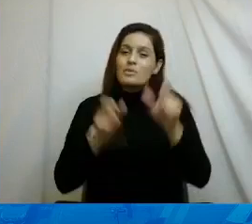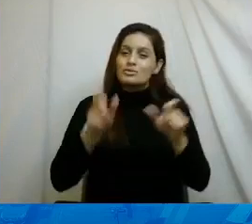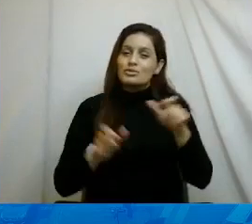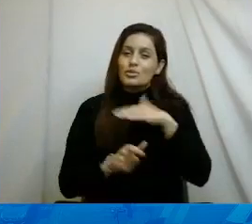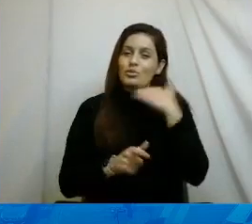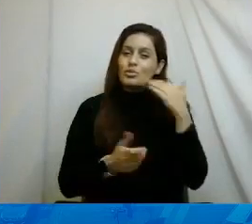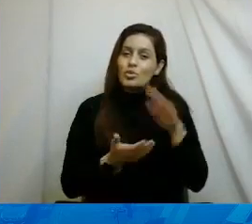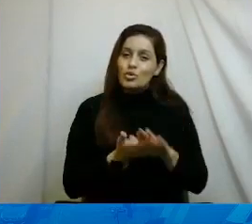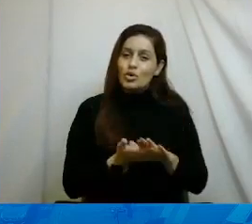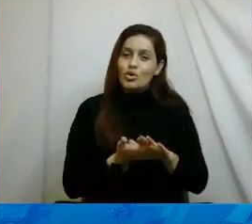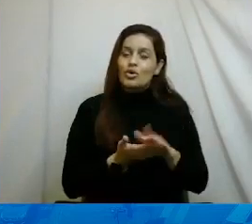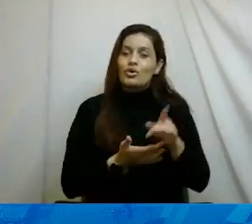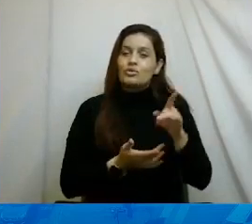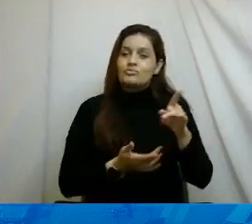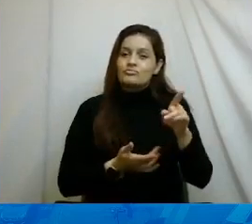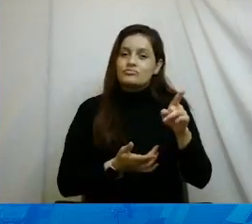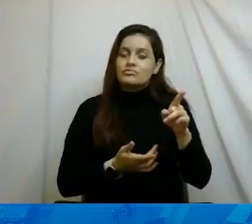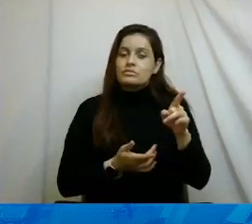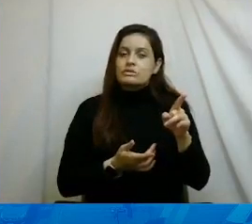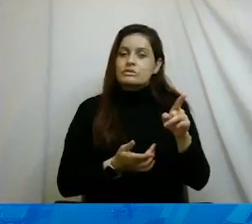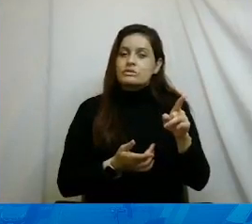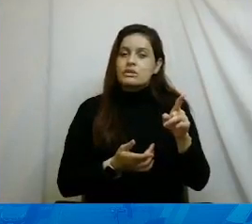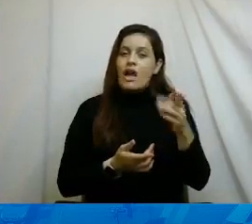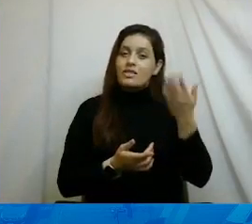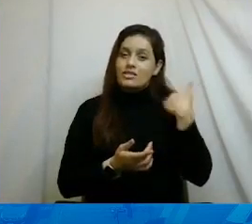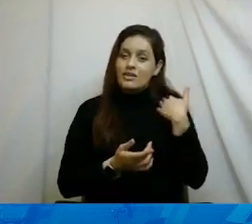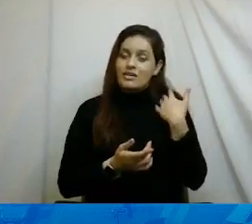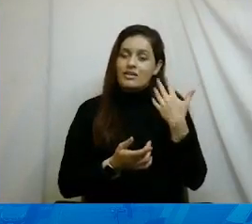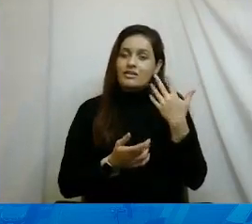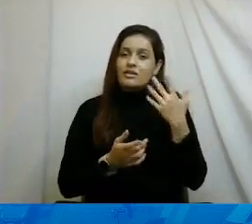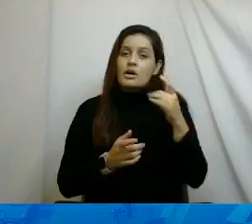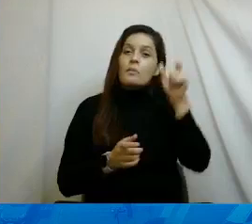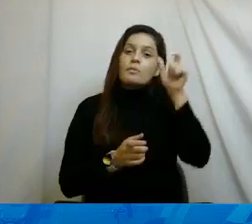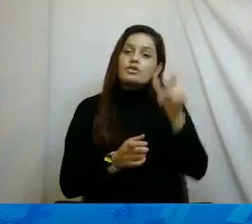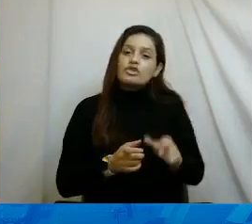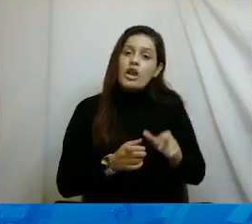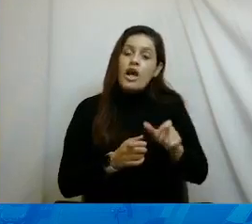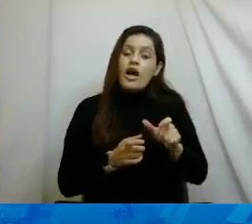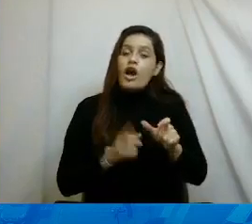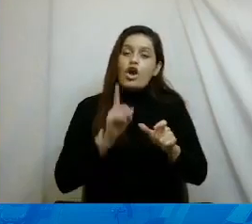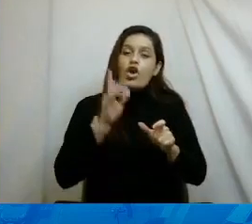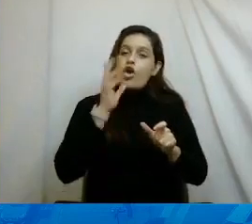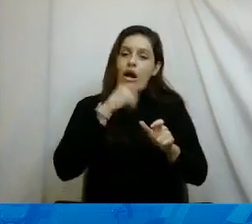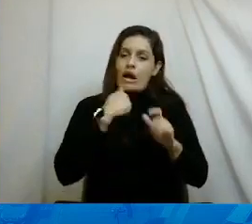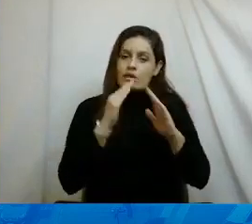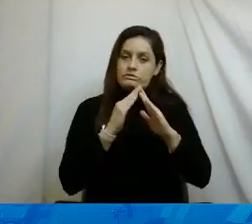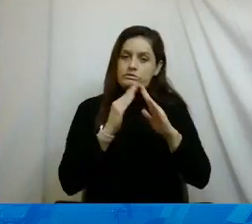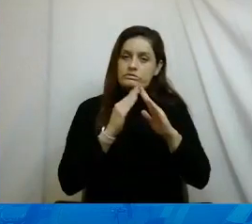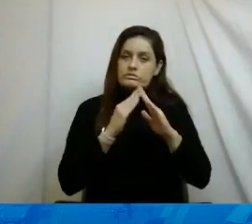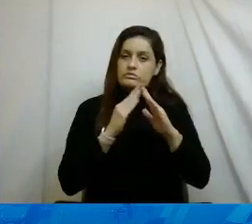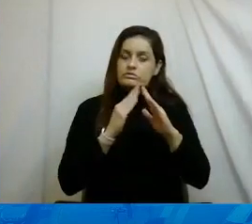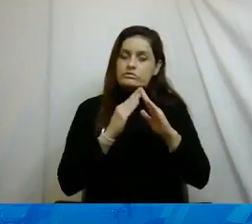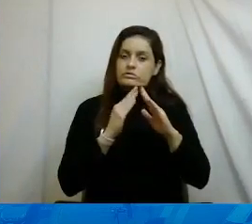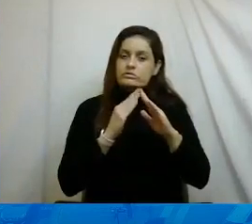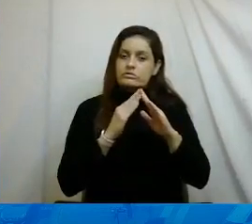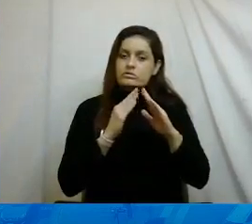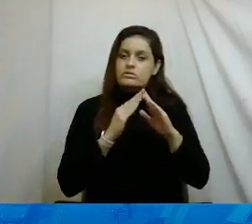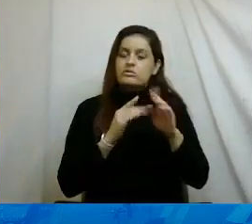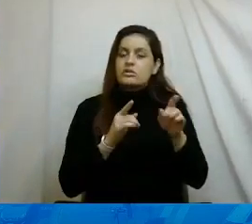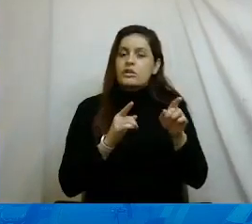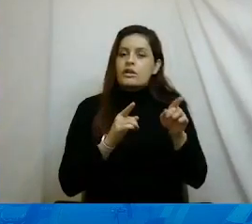de seguridad podría entregarnos un poco de detalles dentro de lo que se pueda sobre el caso de la persona que